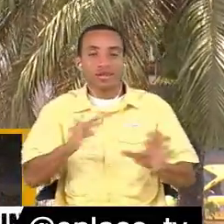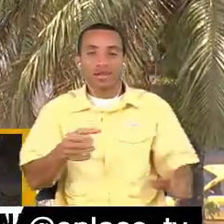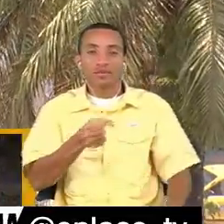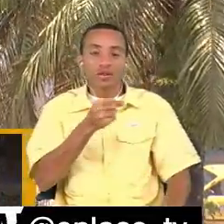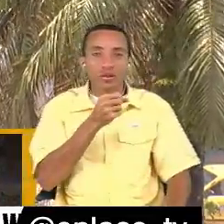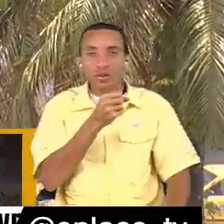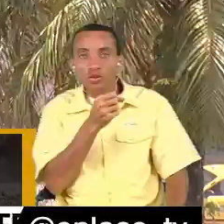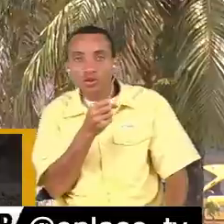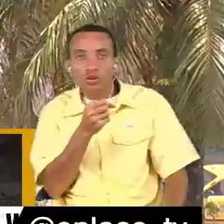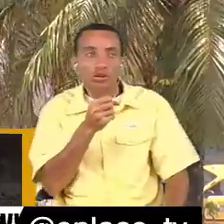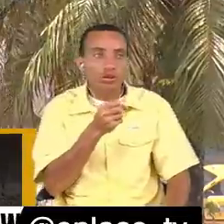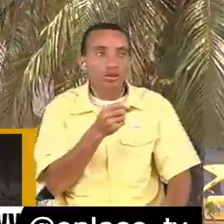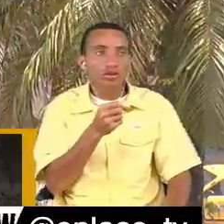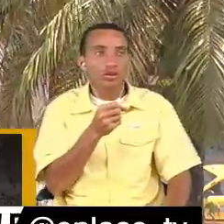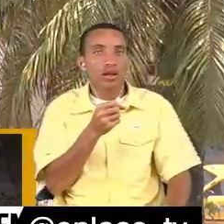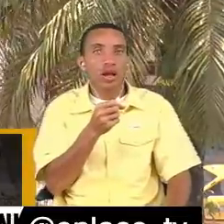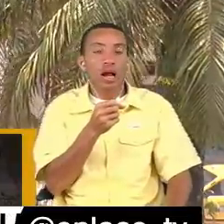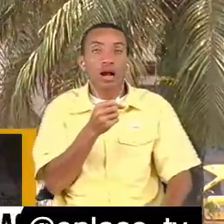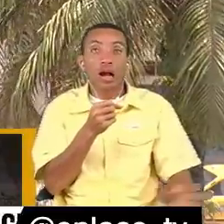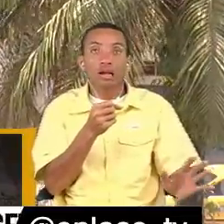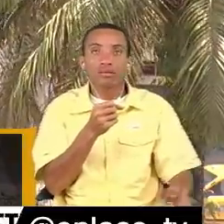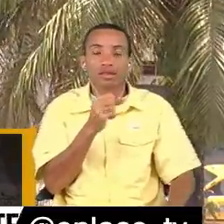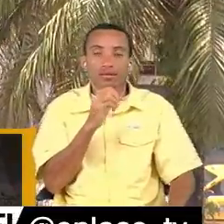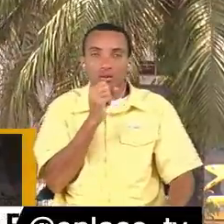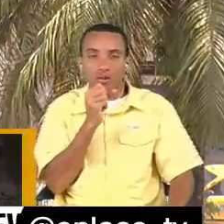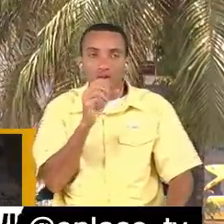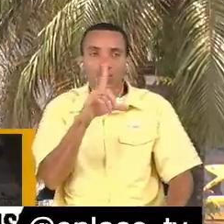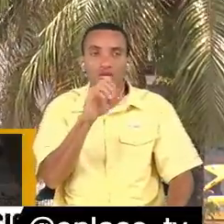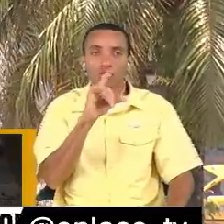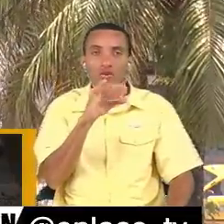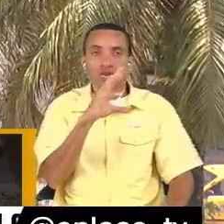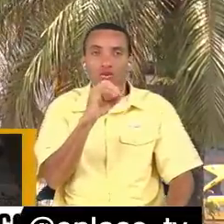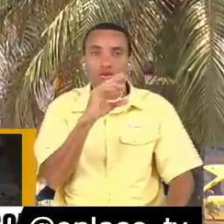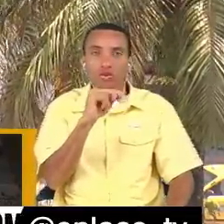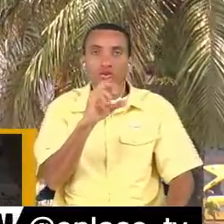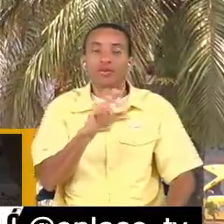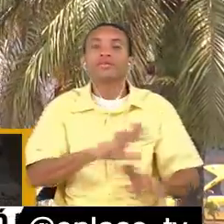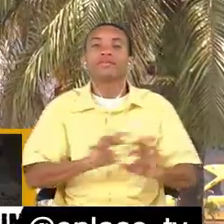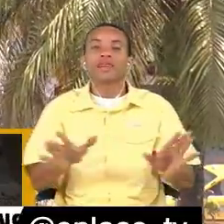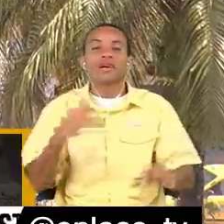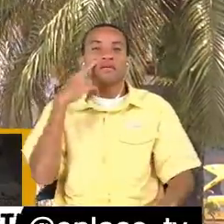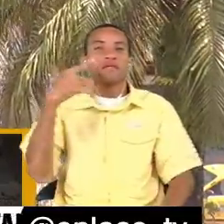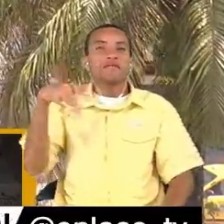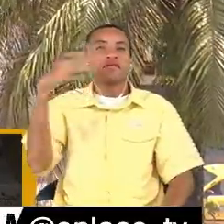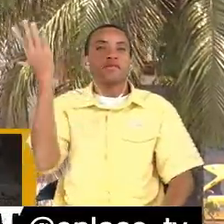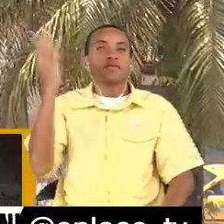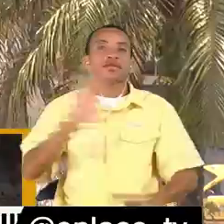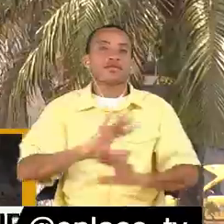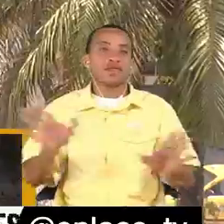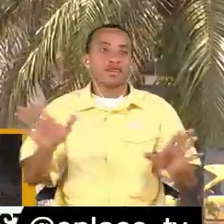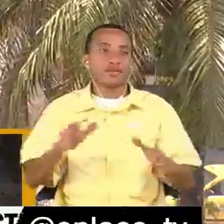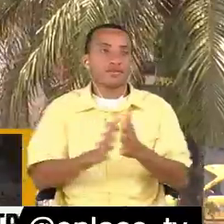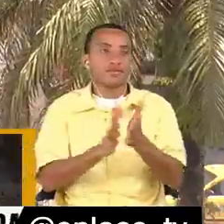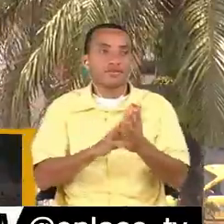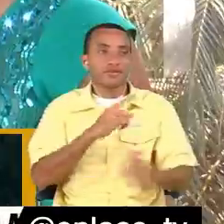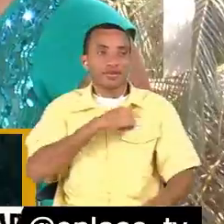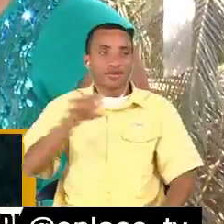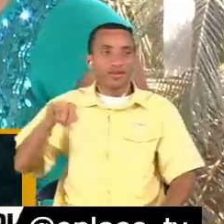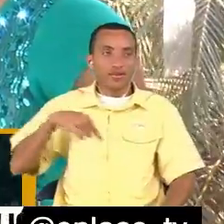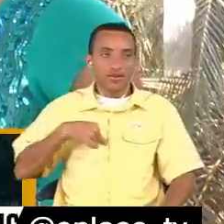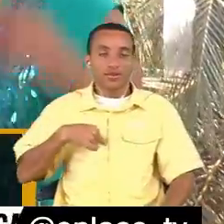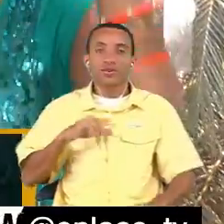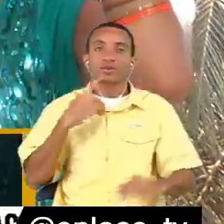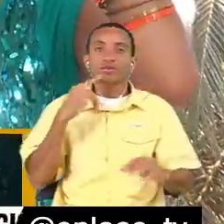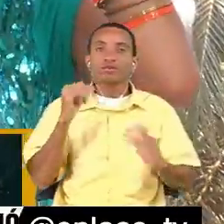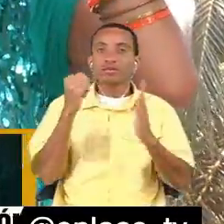¿sí? Ya. Locución. A locución. Ya somos más famosos que tú. Sí, somos famosísimas. Entonces hicimos un programa que se